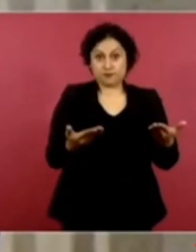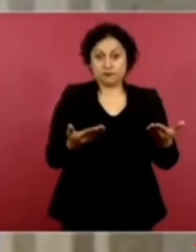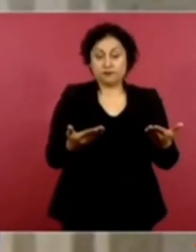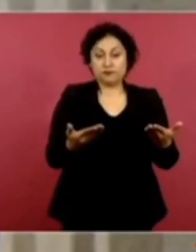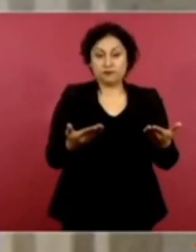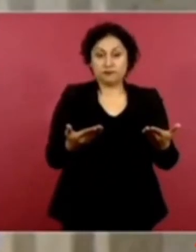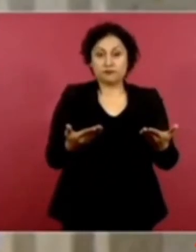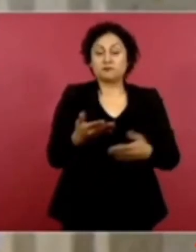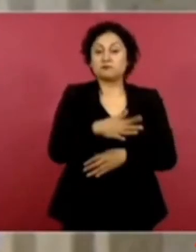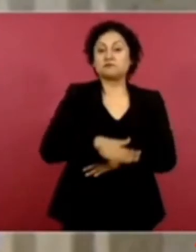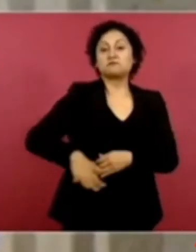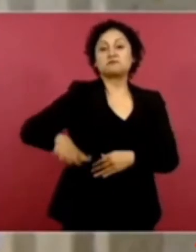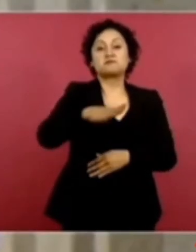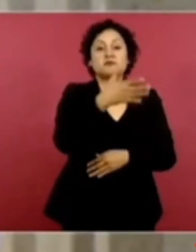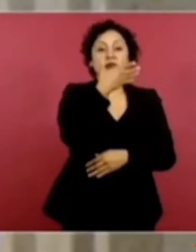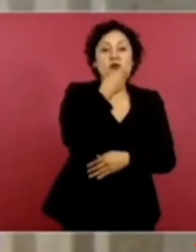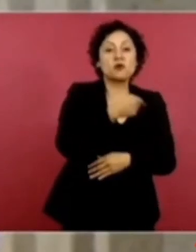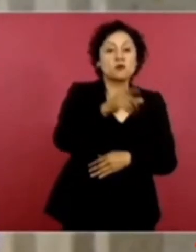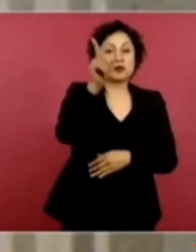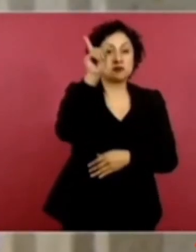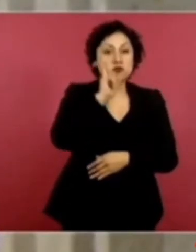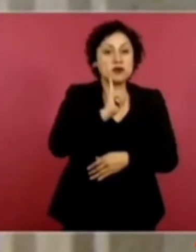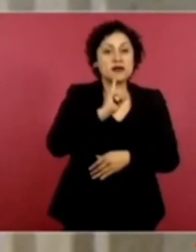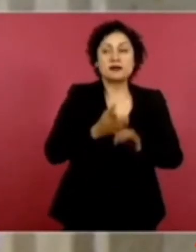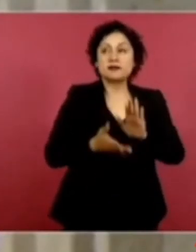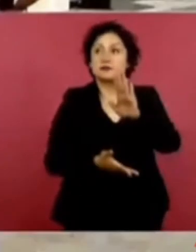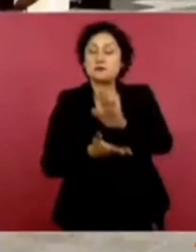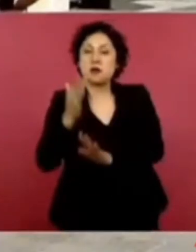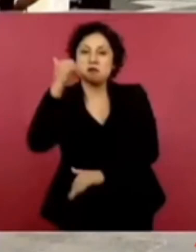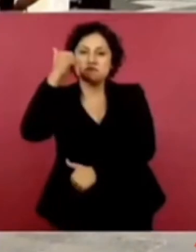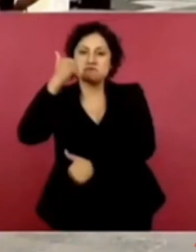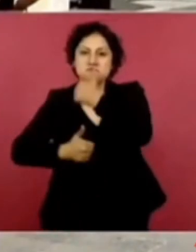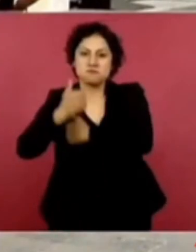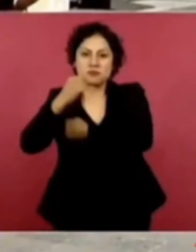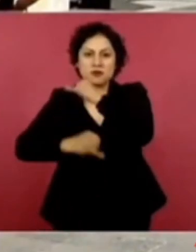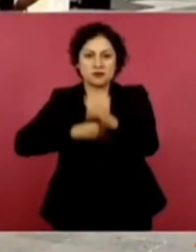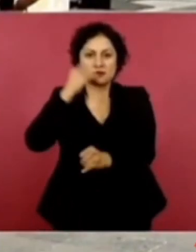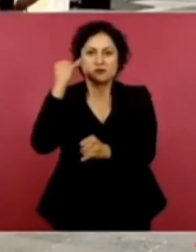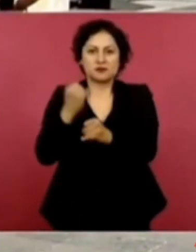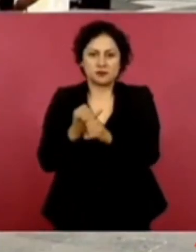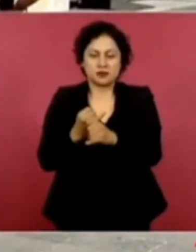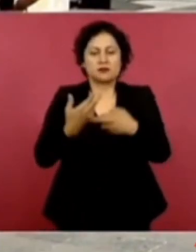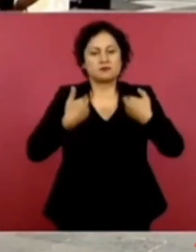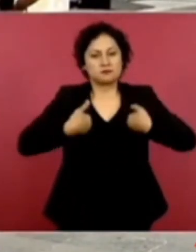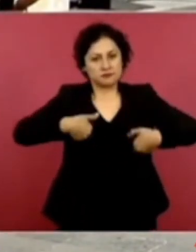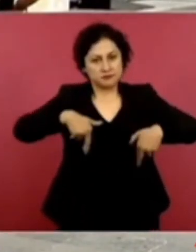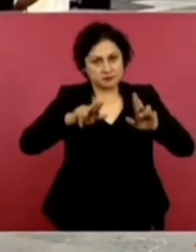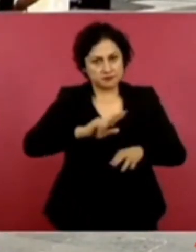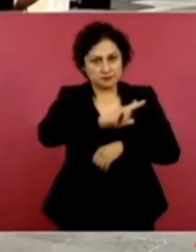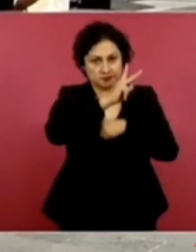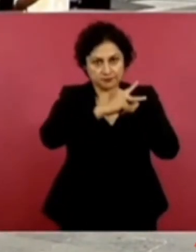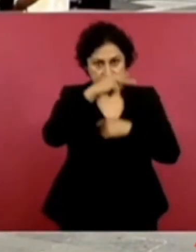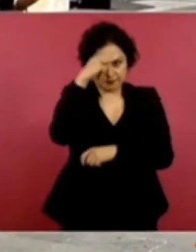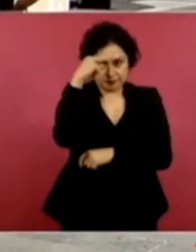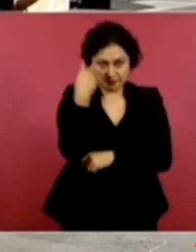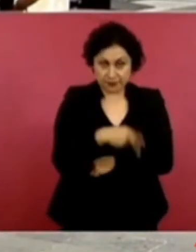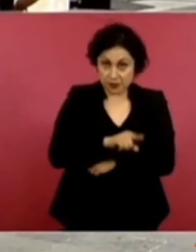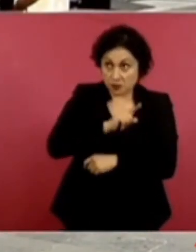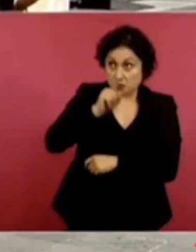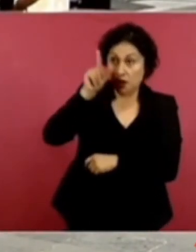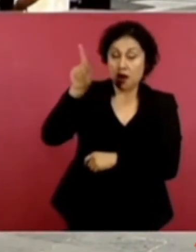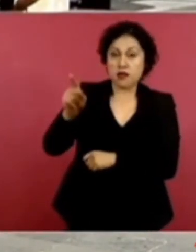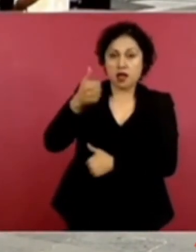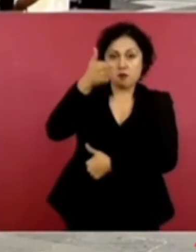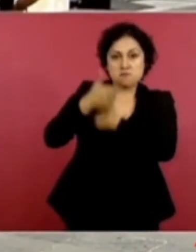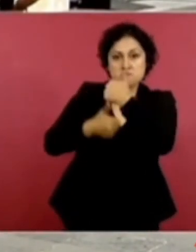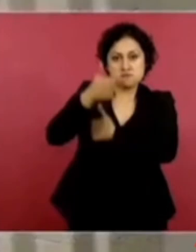hombres que nos representarán en una justa deportiva internacional, los Juegos Panamericanos de Santiago